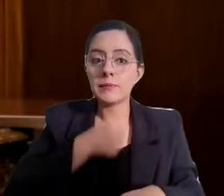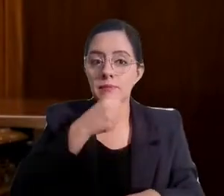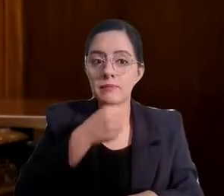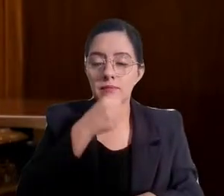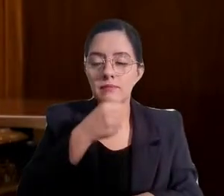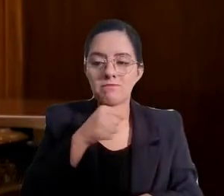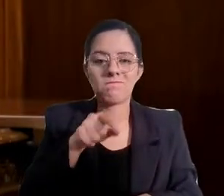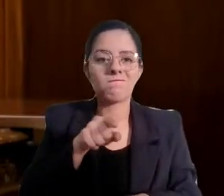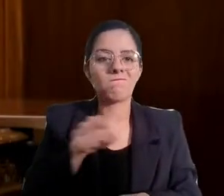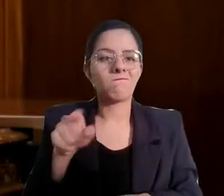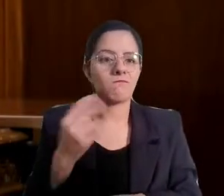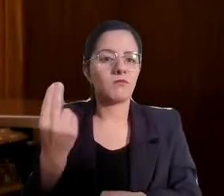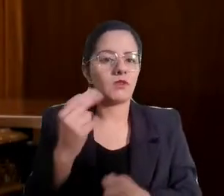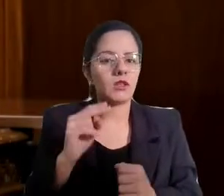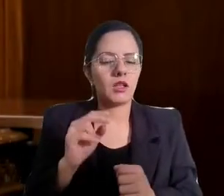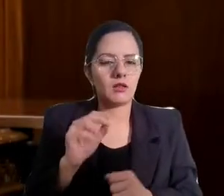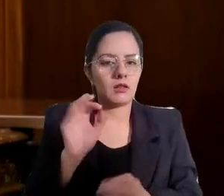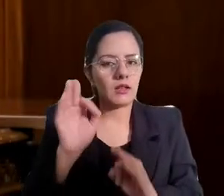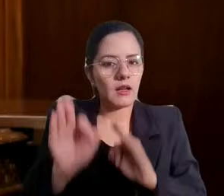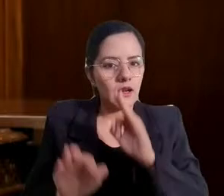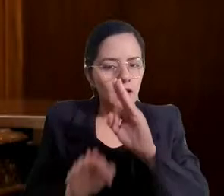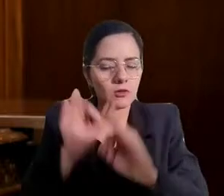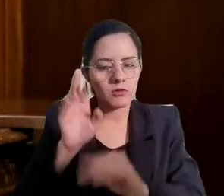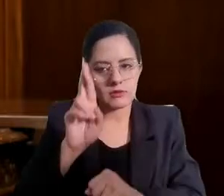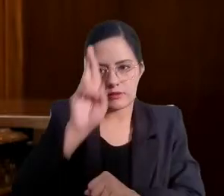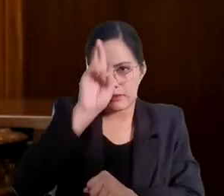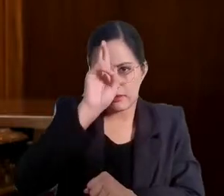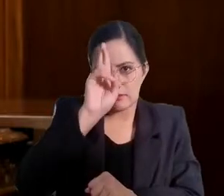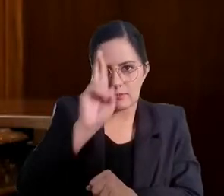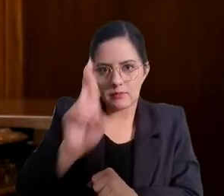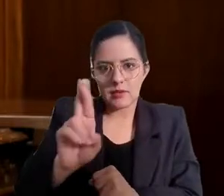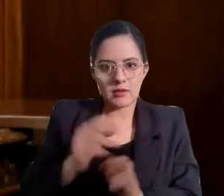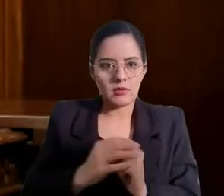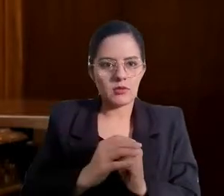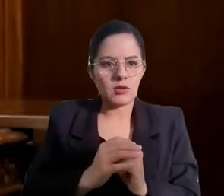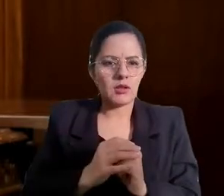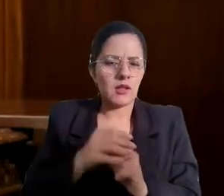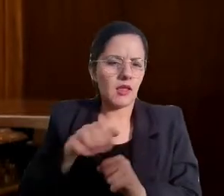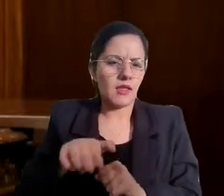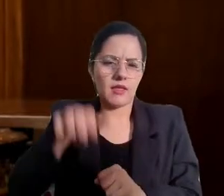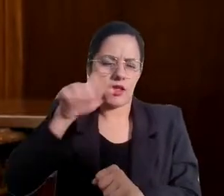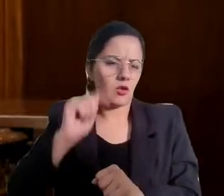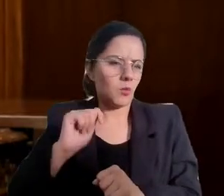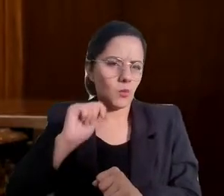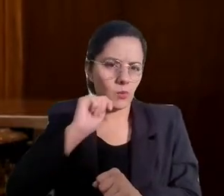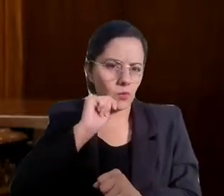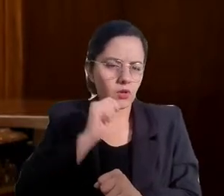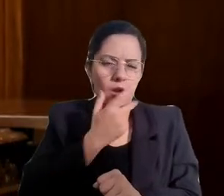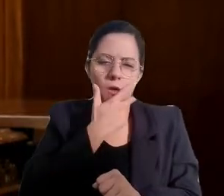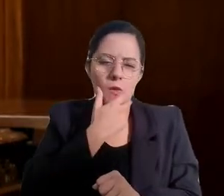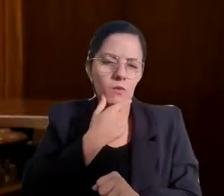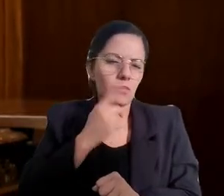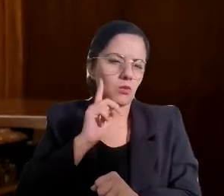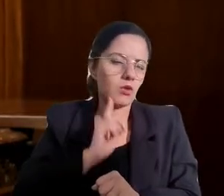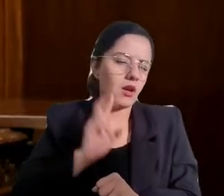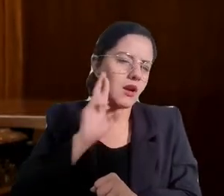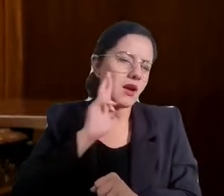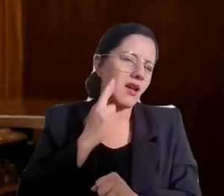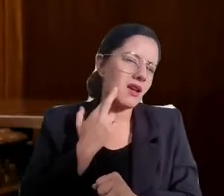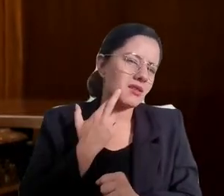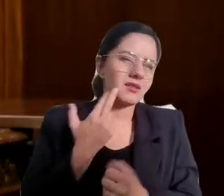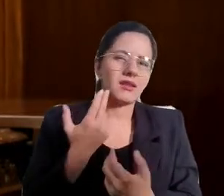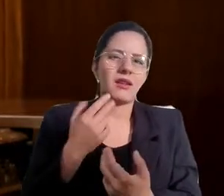deberán recibir un trato digno independientemente de la edad, sexo, raza y